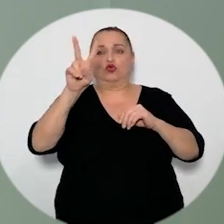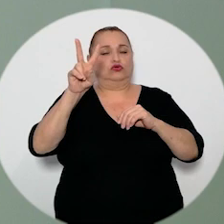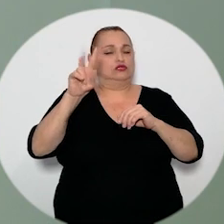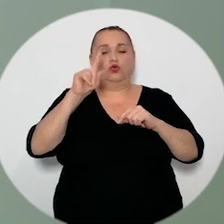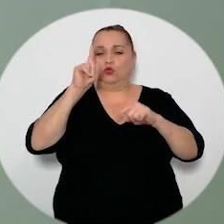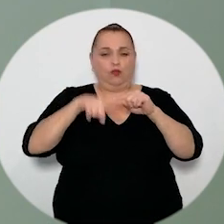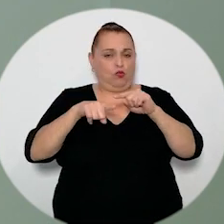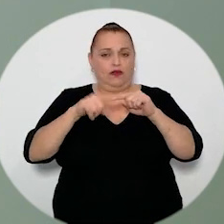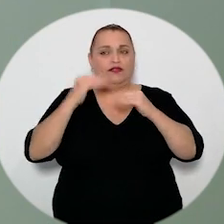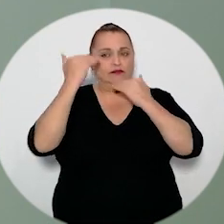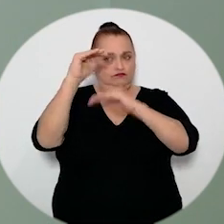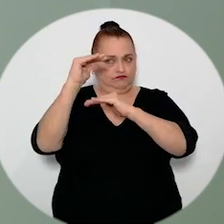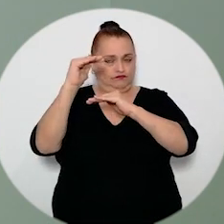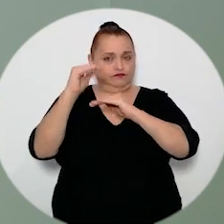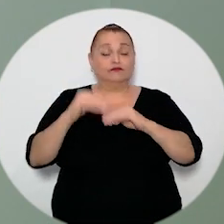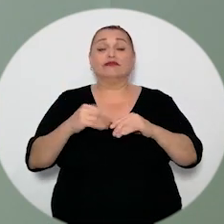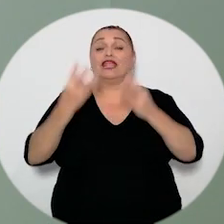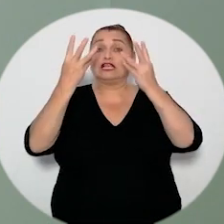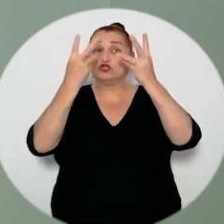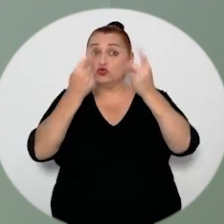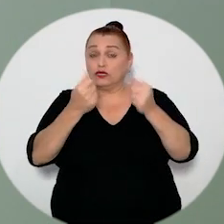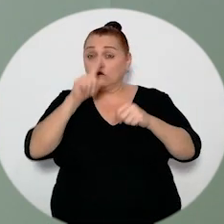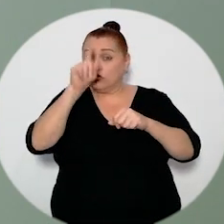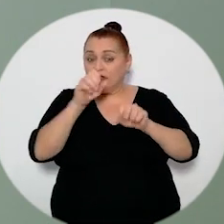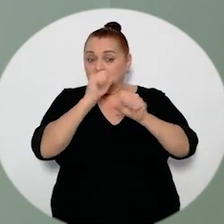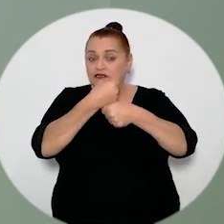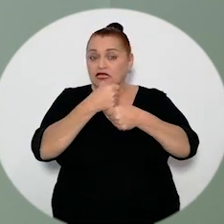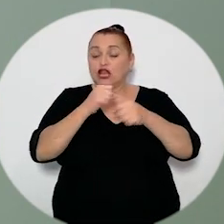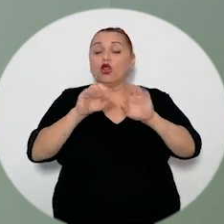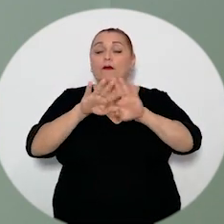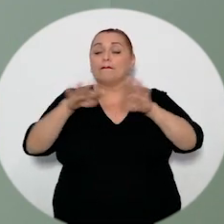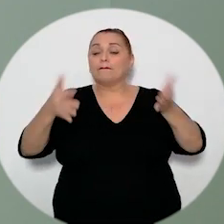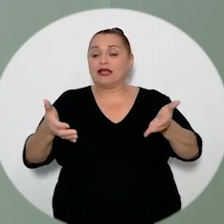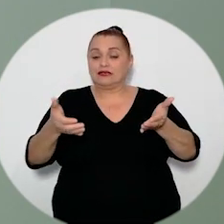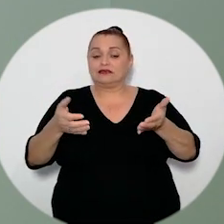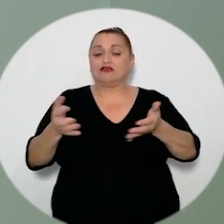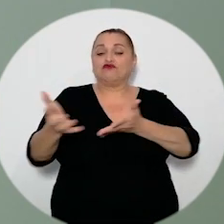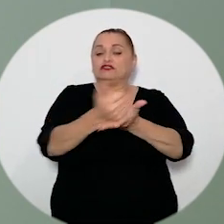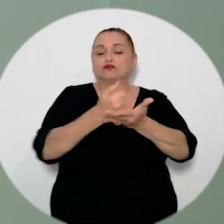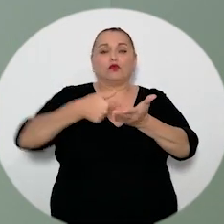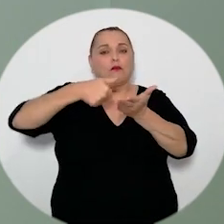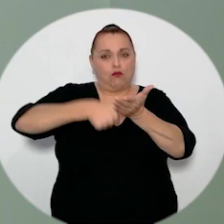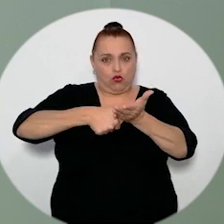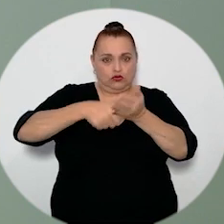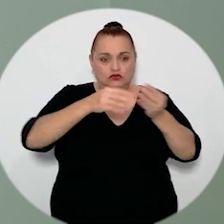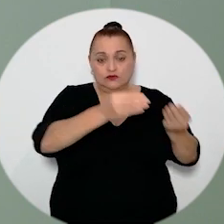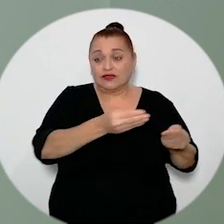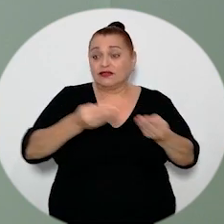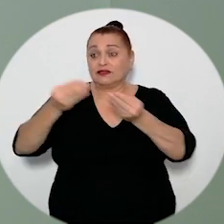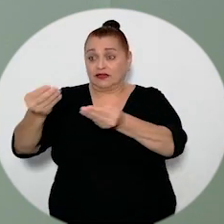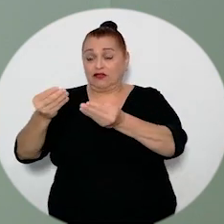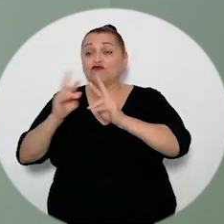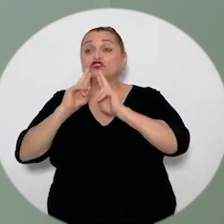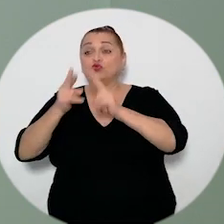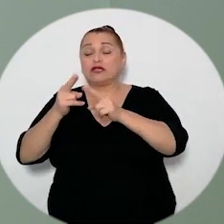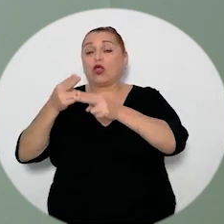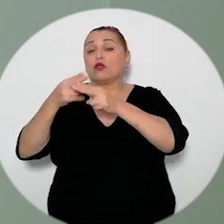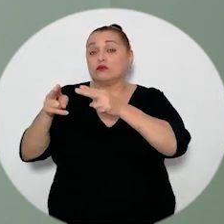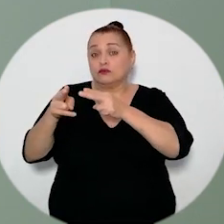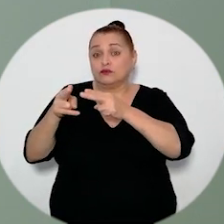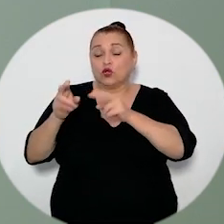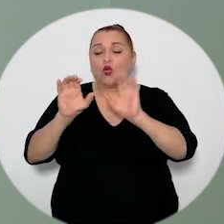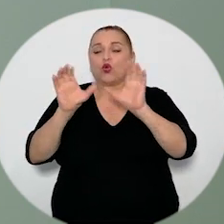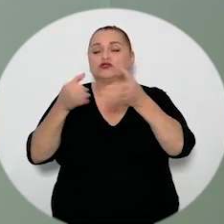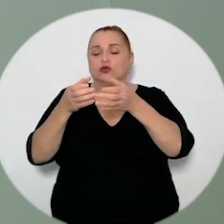12. El escrutinio deben efectuarlo las juntas receptoras de votos, que deben trasladar el resultado provisional